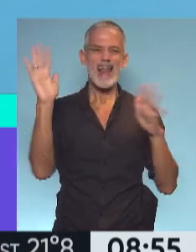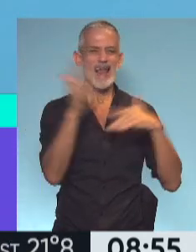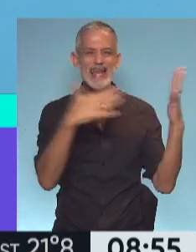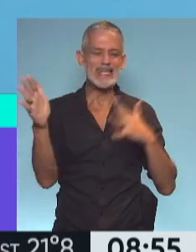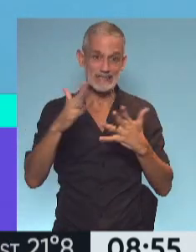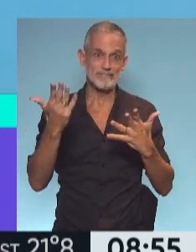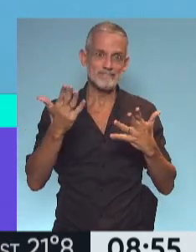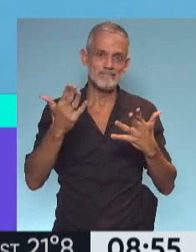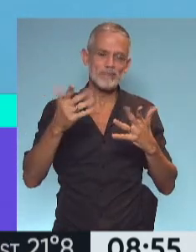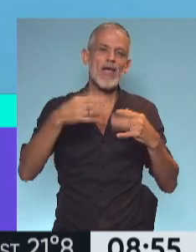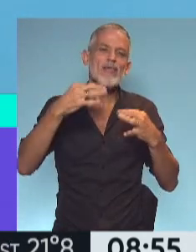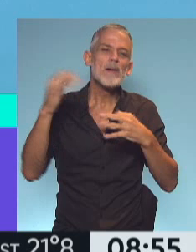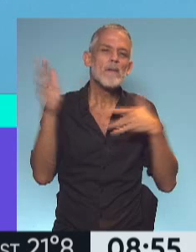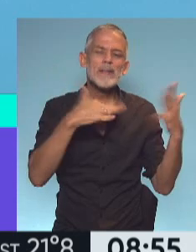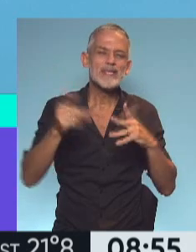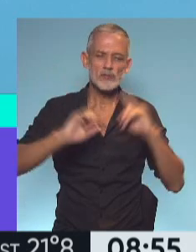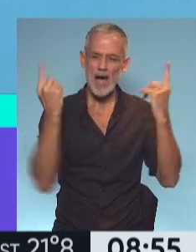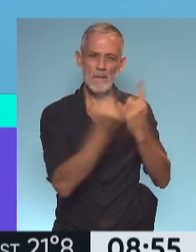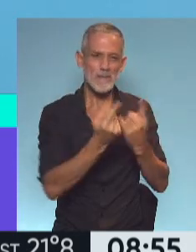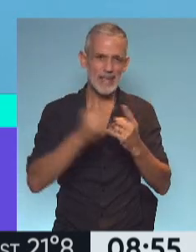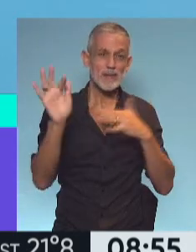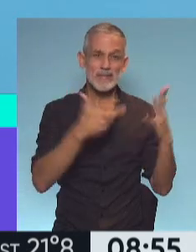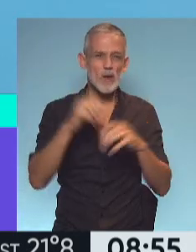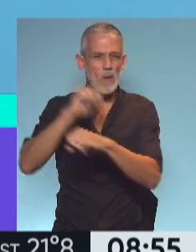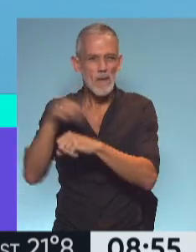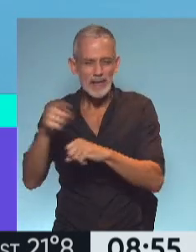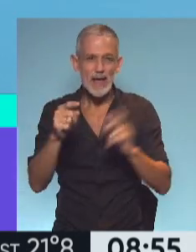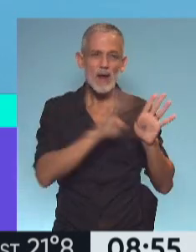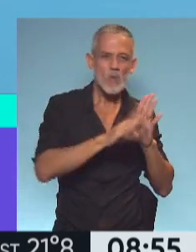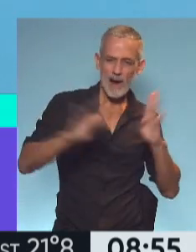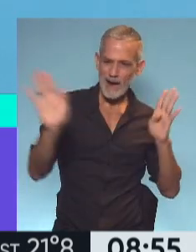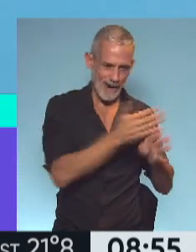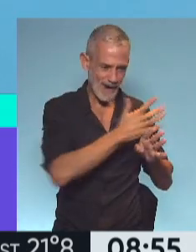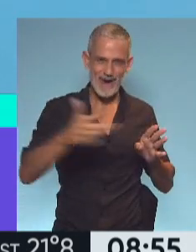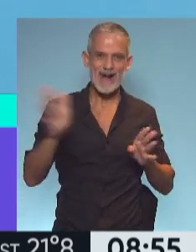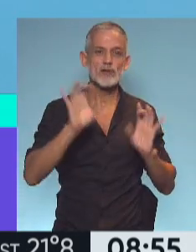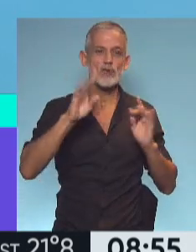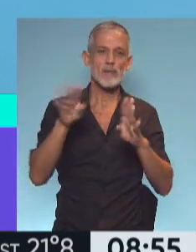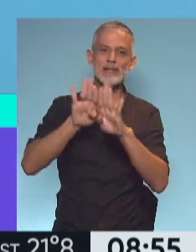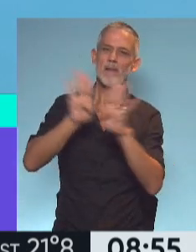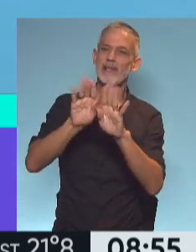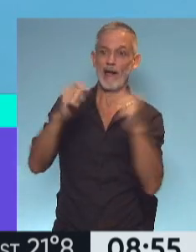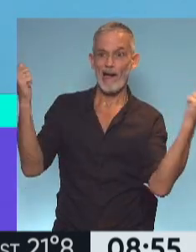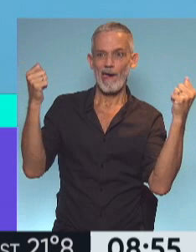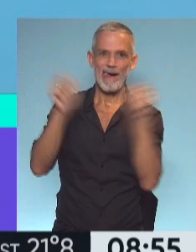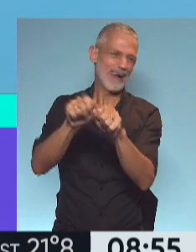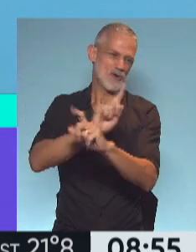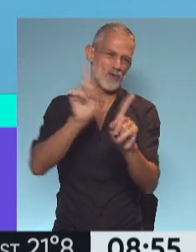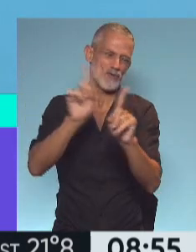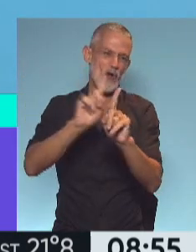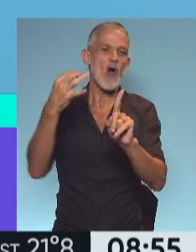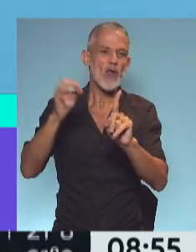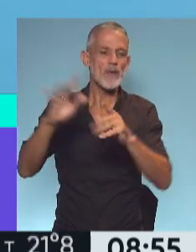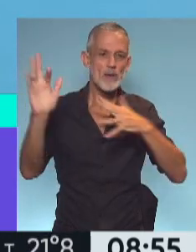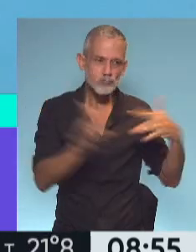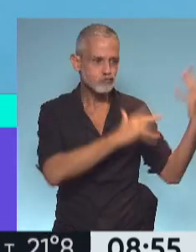los ambientes ventilados, una ventilación cruzada y constante, no es suficiente abrir la ventana un ratito y cerrarla, tiene que